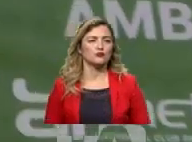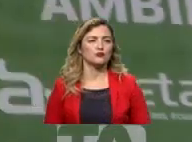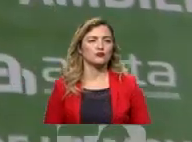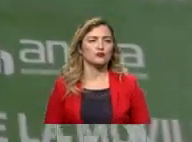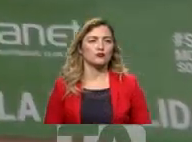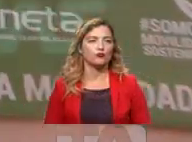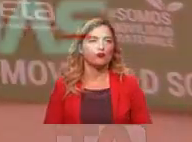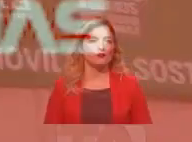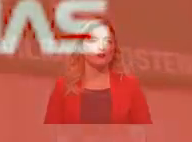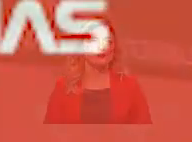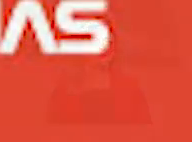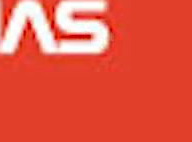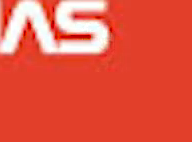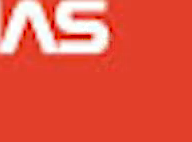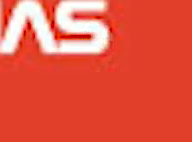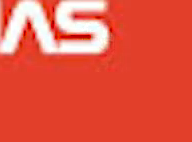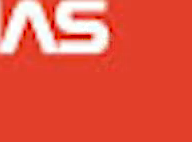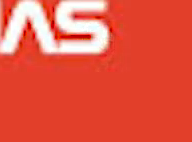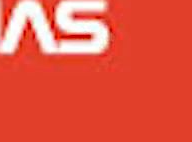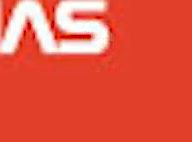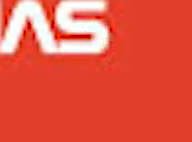loaiza 24 horas